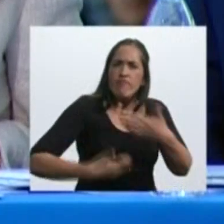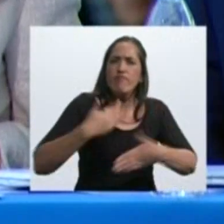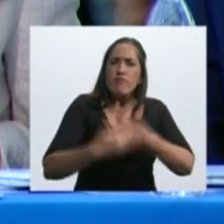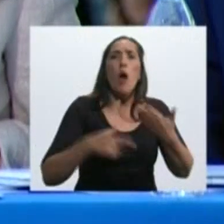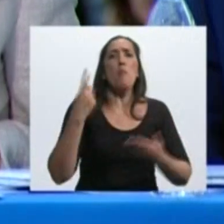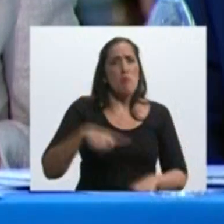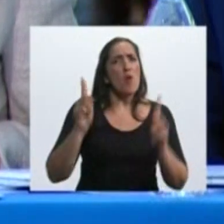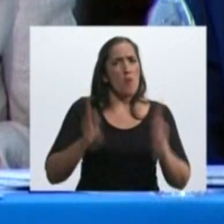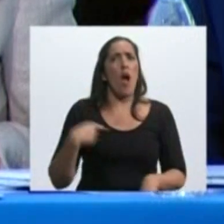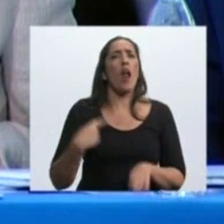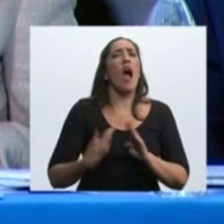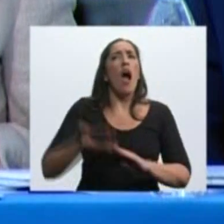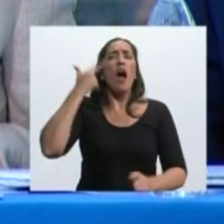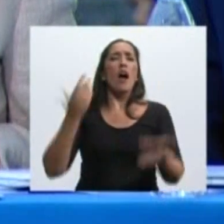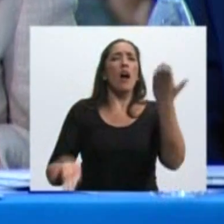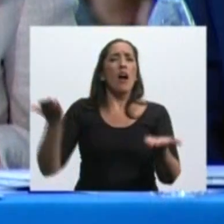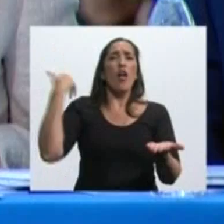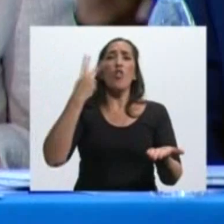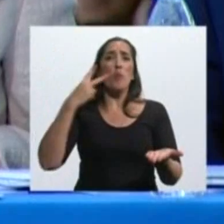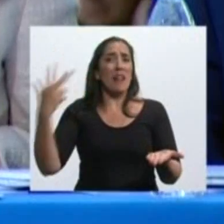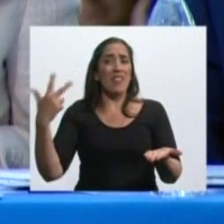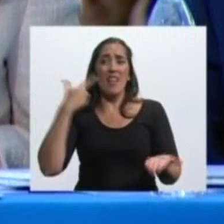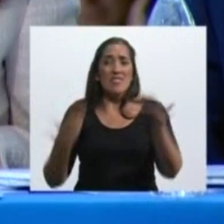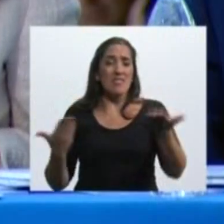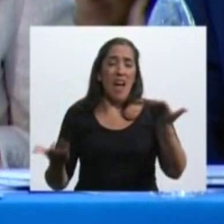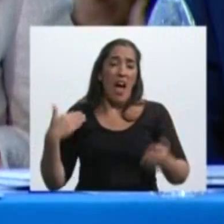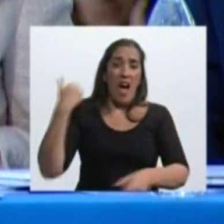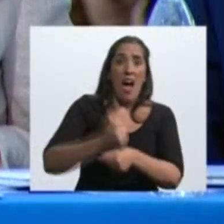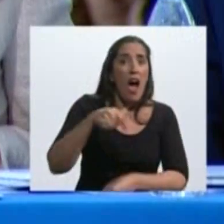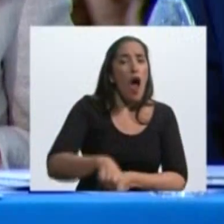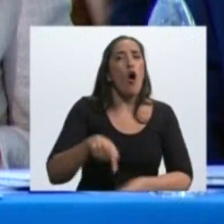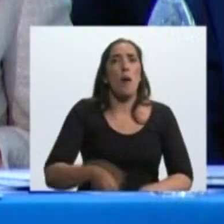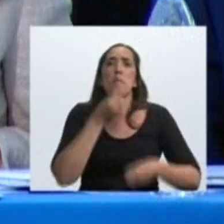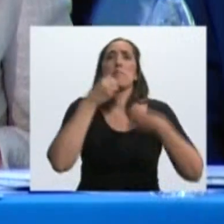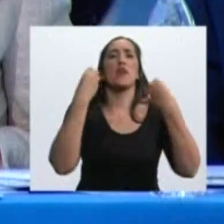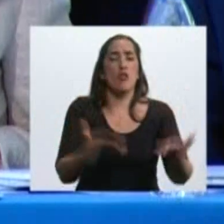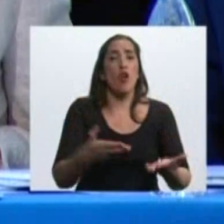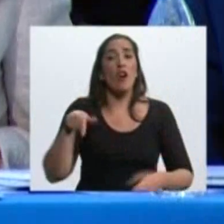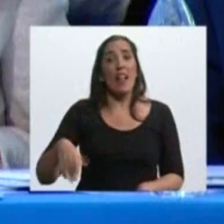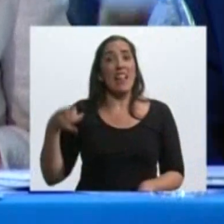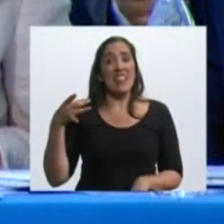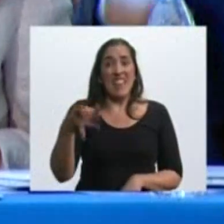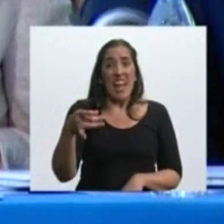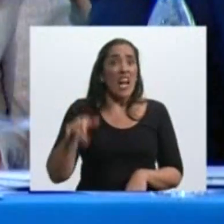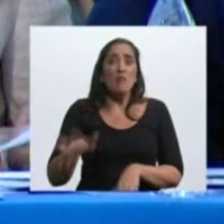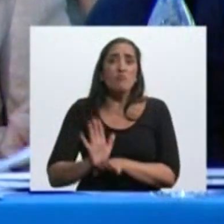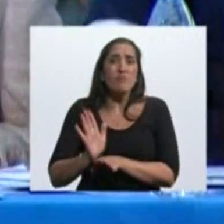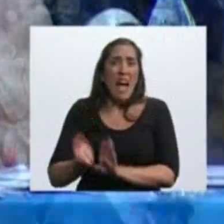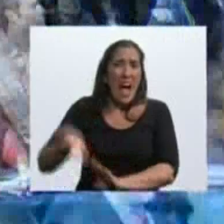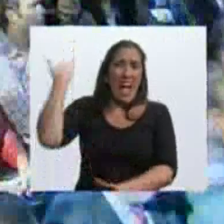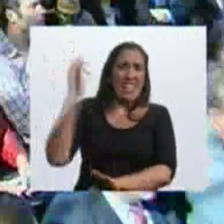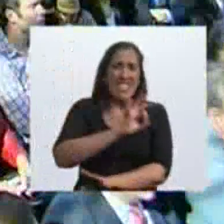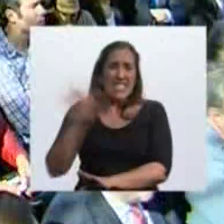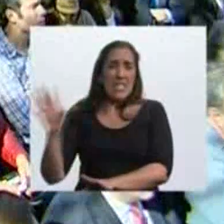mucho mejor que en el año 2003. Por lo pronto, estos trenes desde hace 50 años no